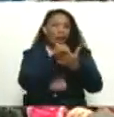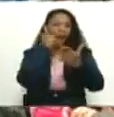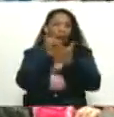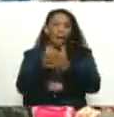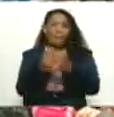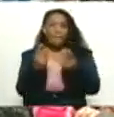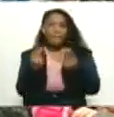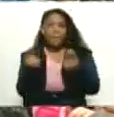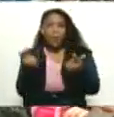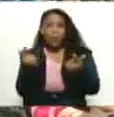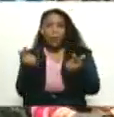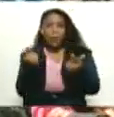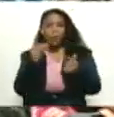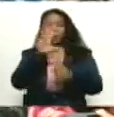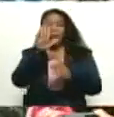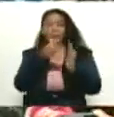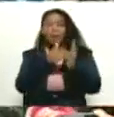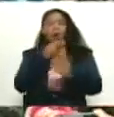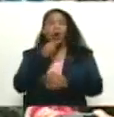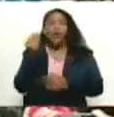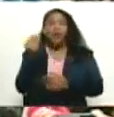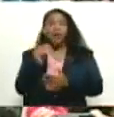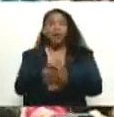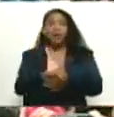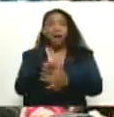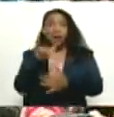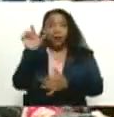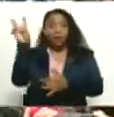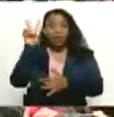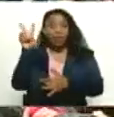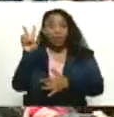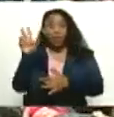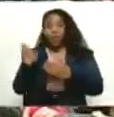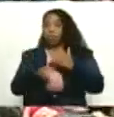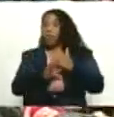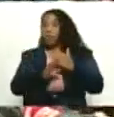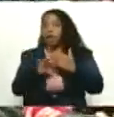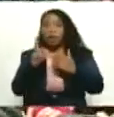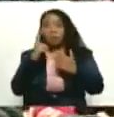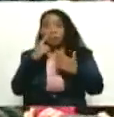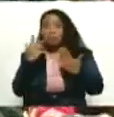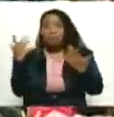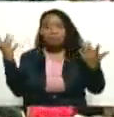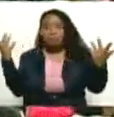los desaparecían. Más de 3.000 jóvenes en este país todavía no han aparecido.